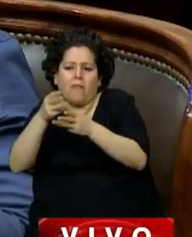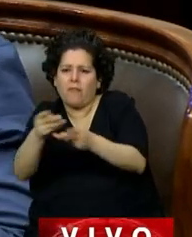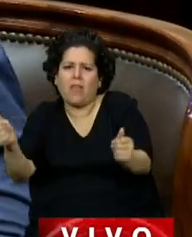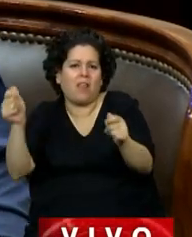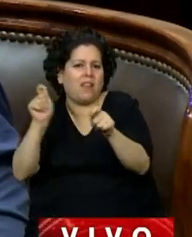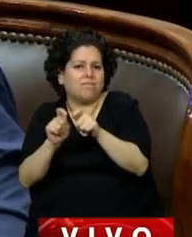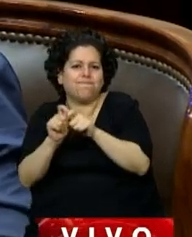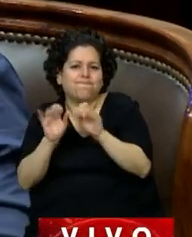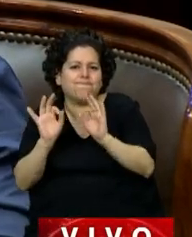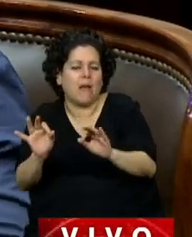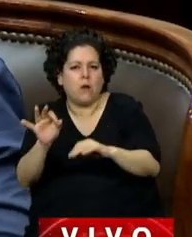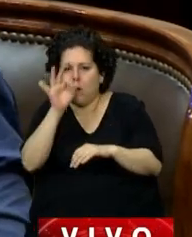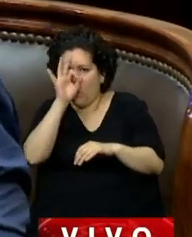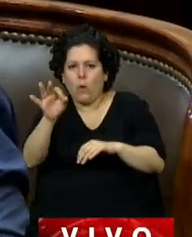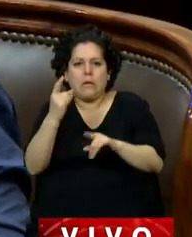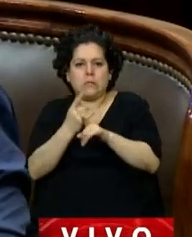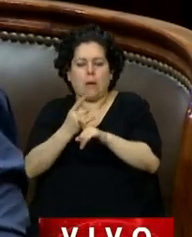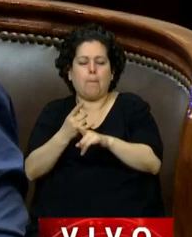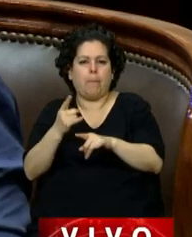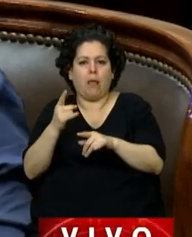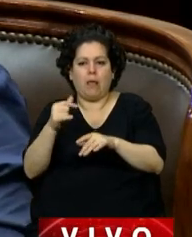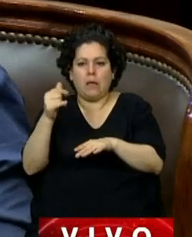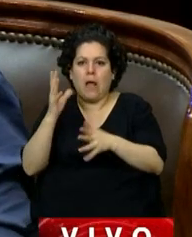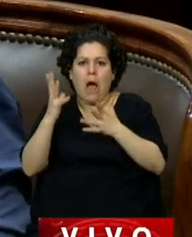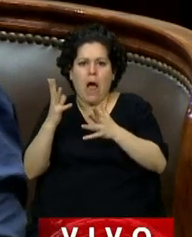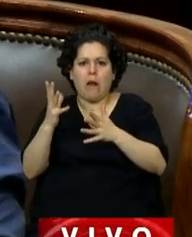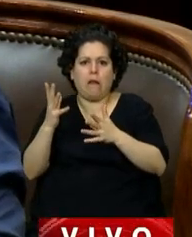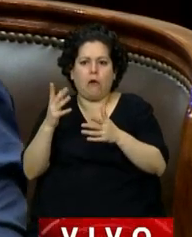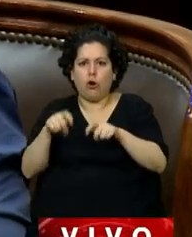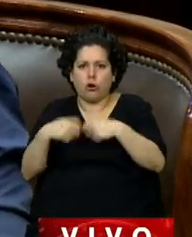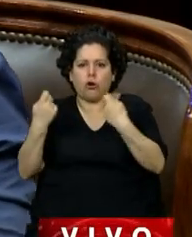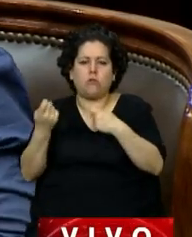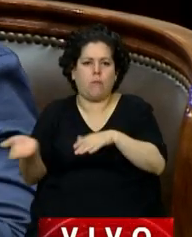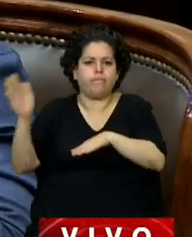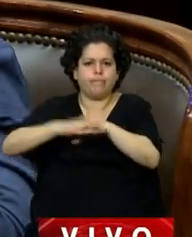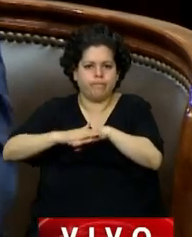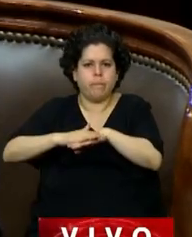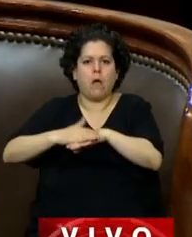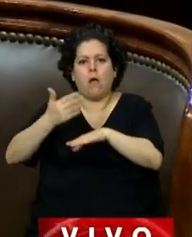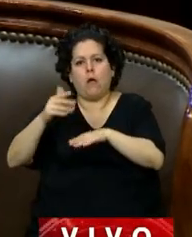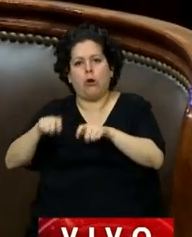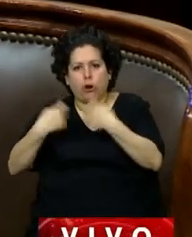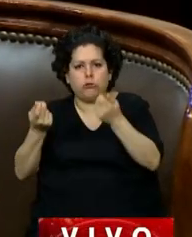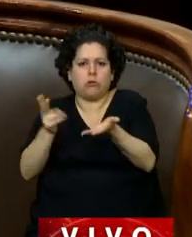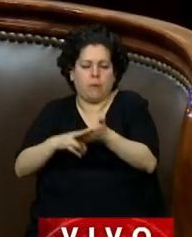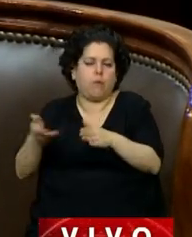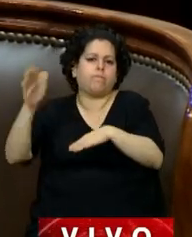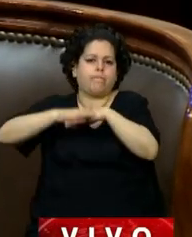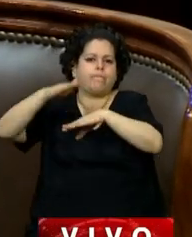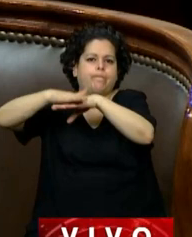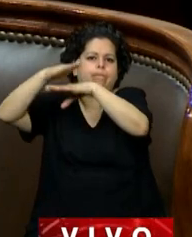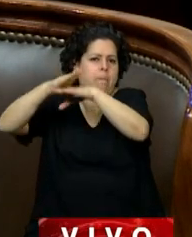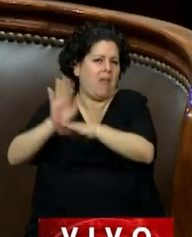pavimento sobre pavimento y la misma historia que todos los argentinos conocemos Estas son las cosas que en las que tenemos que mejorar